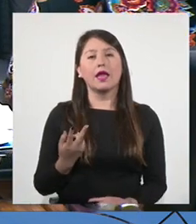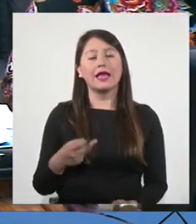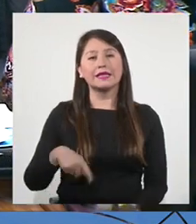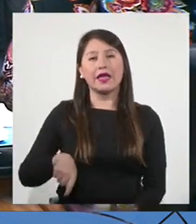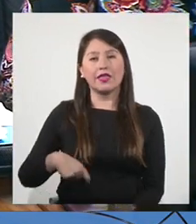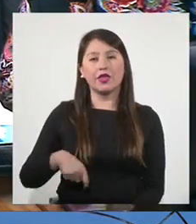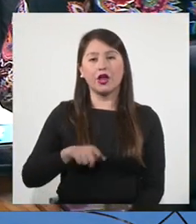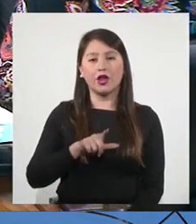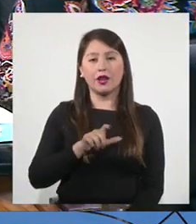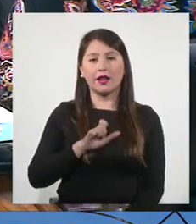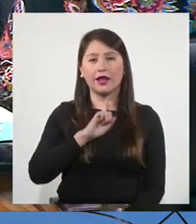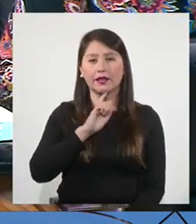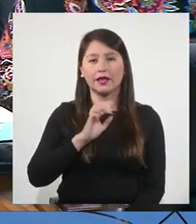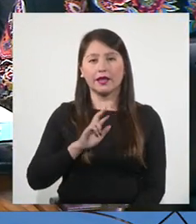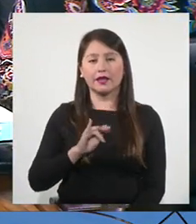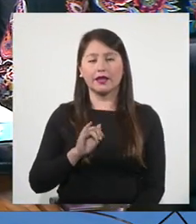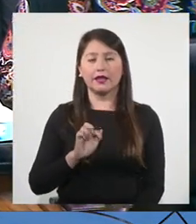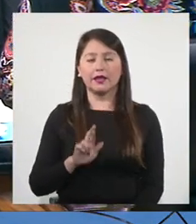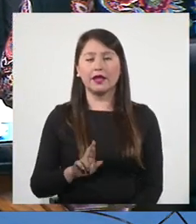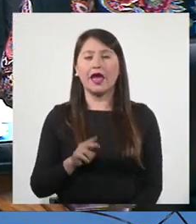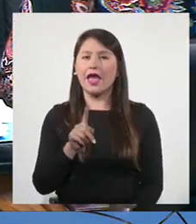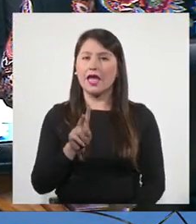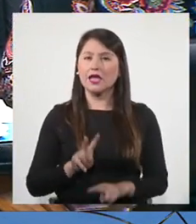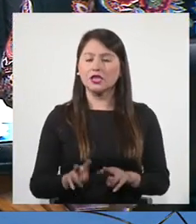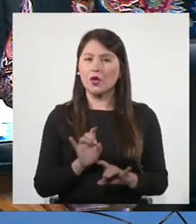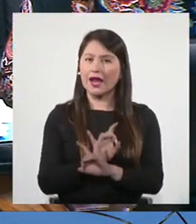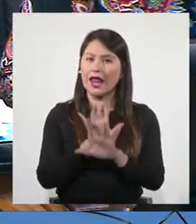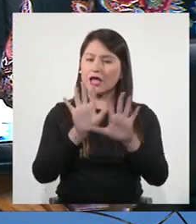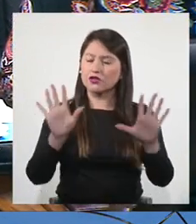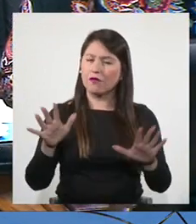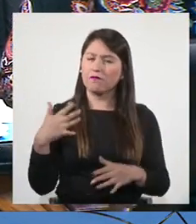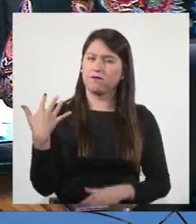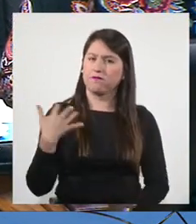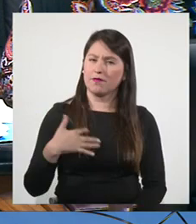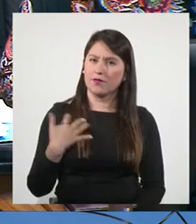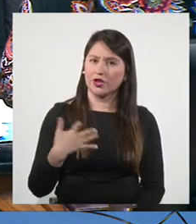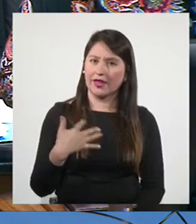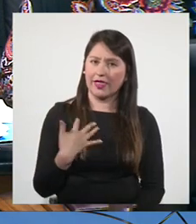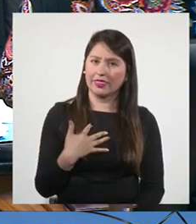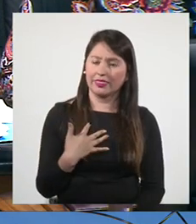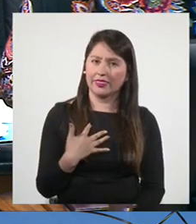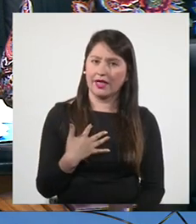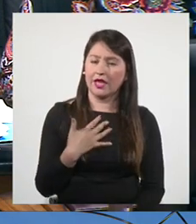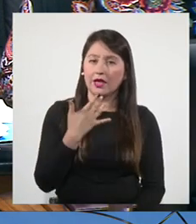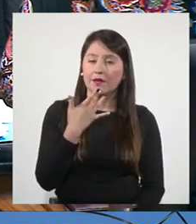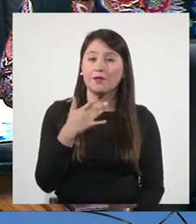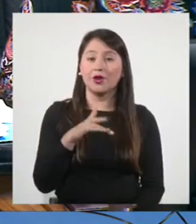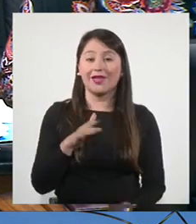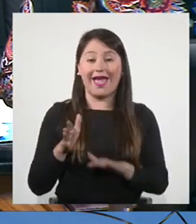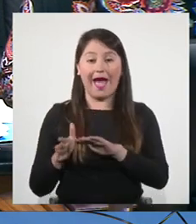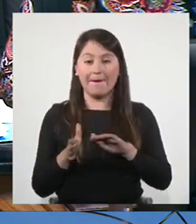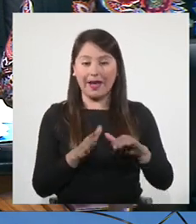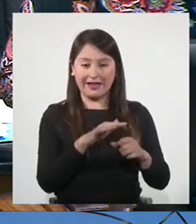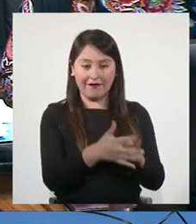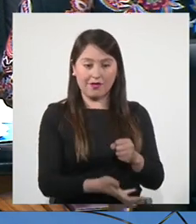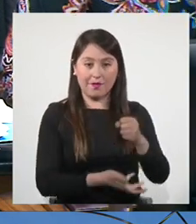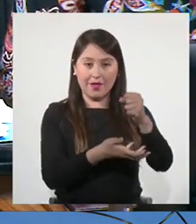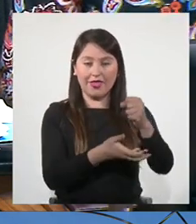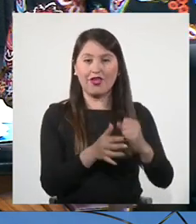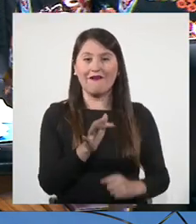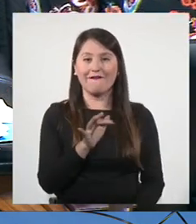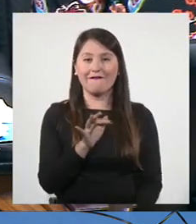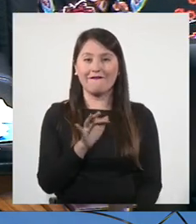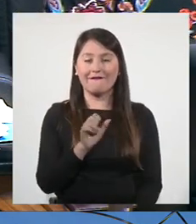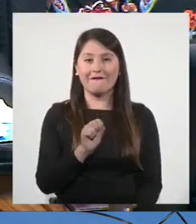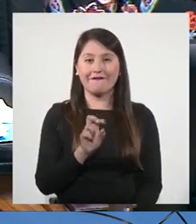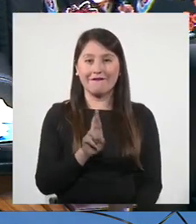hecho una aclaración muy fundamental. Yo creo que reina un poco la confusión en la sala, porque aparte de los recursos del FAR, que el señor